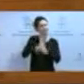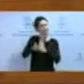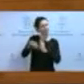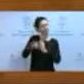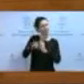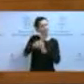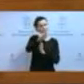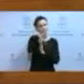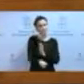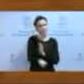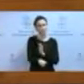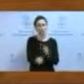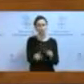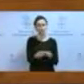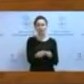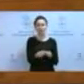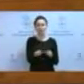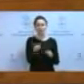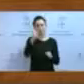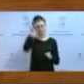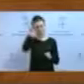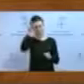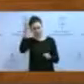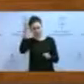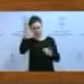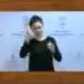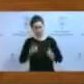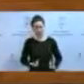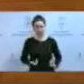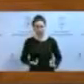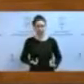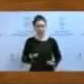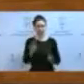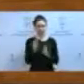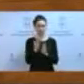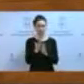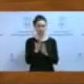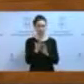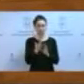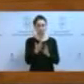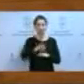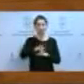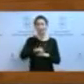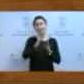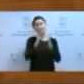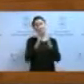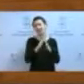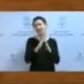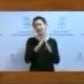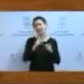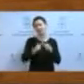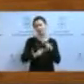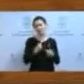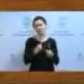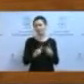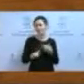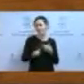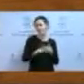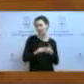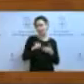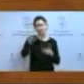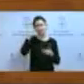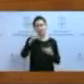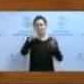persona usuaria, tenga deterioro cognitivo o físico, permanecer en su entorno habitual, al lado de los suyos, con la certeza